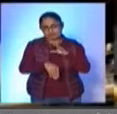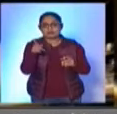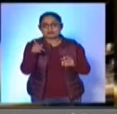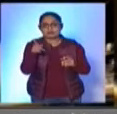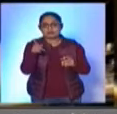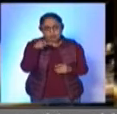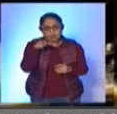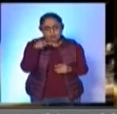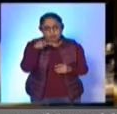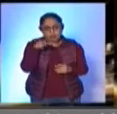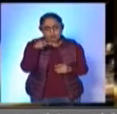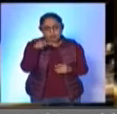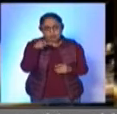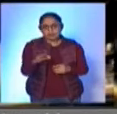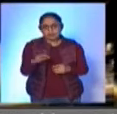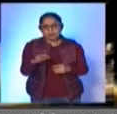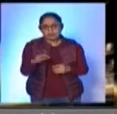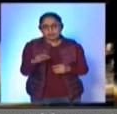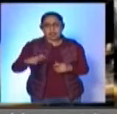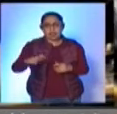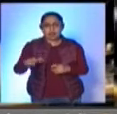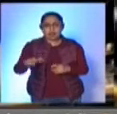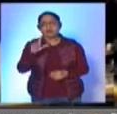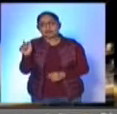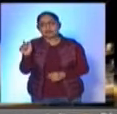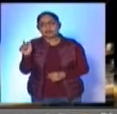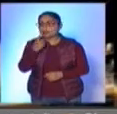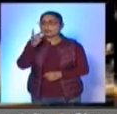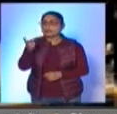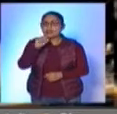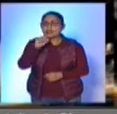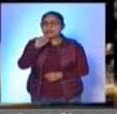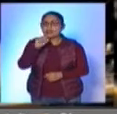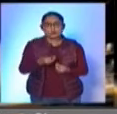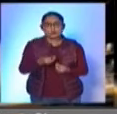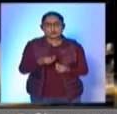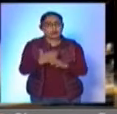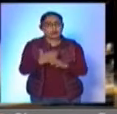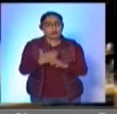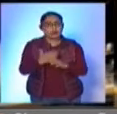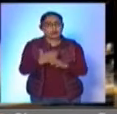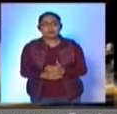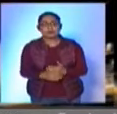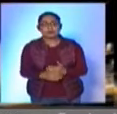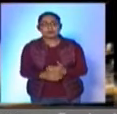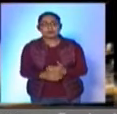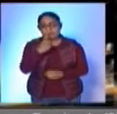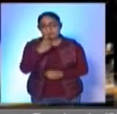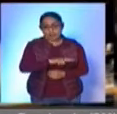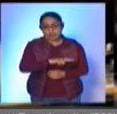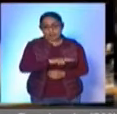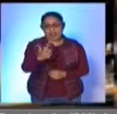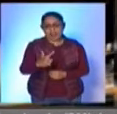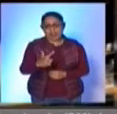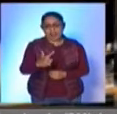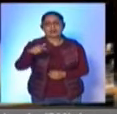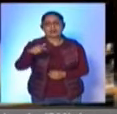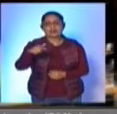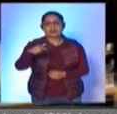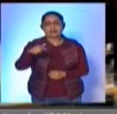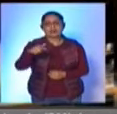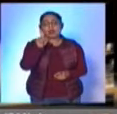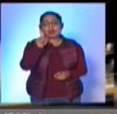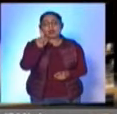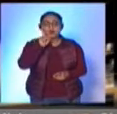tienen del lago. Luego nos decían también muchísimas cosas vinculadas a que el lago era sirena, ¿no? A que el lago